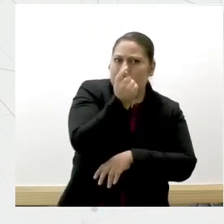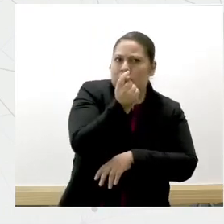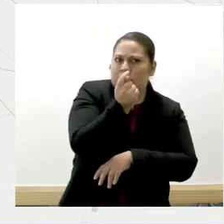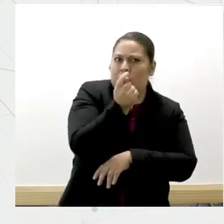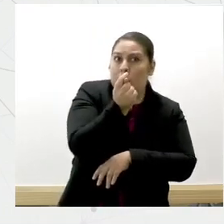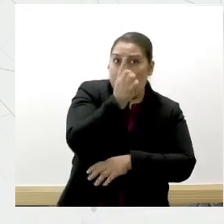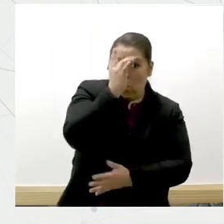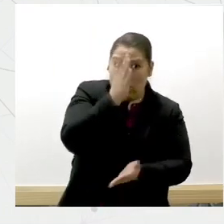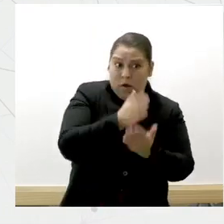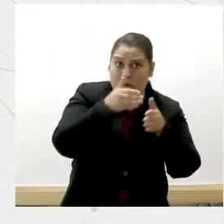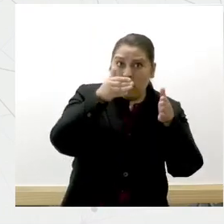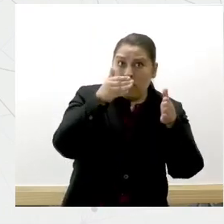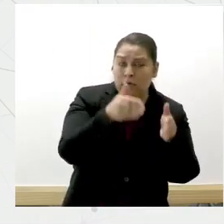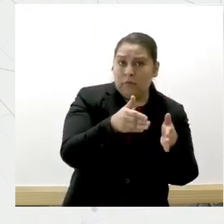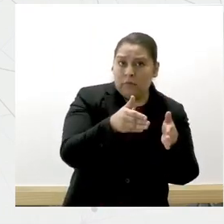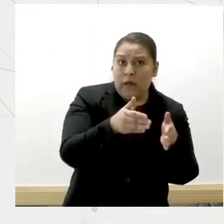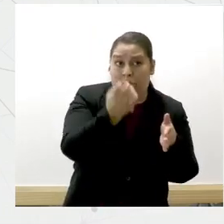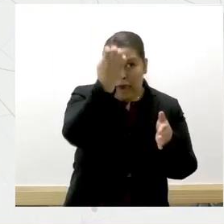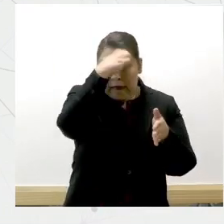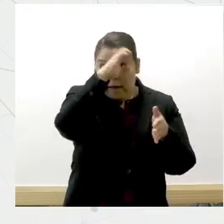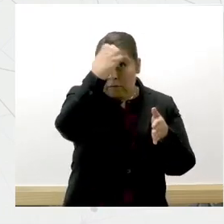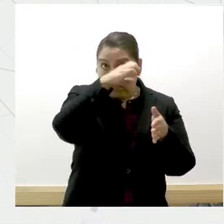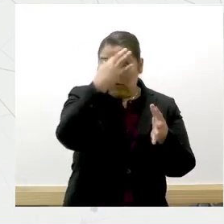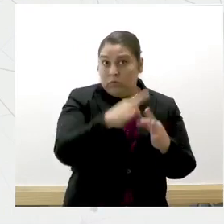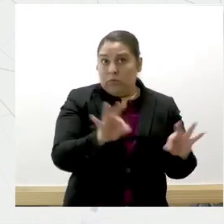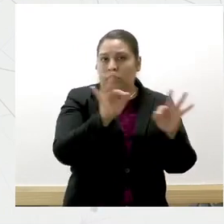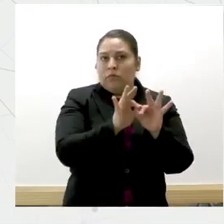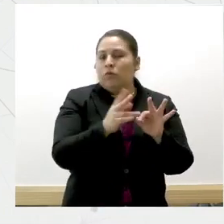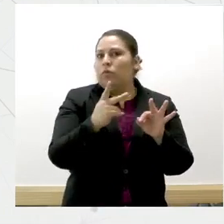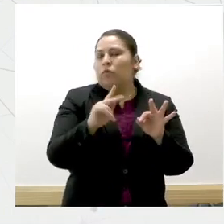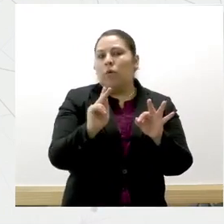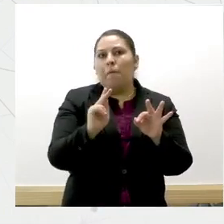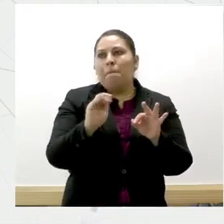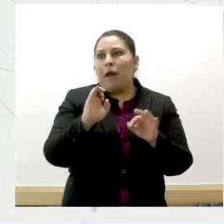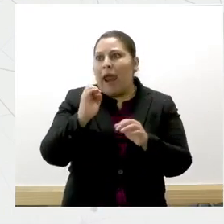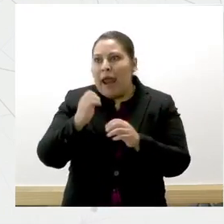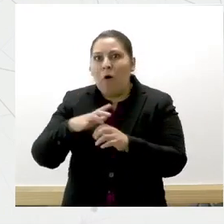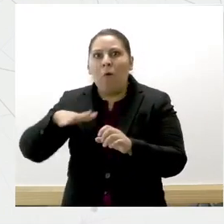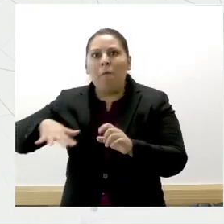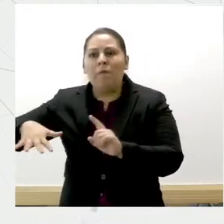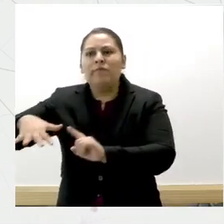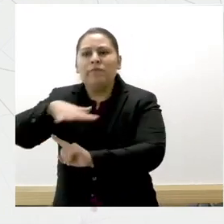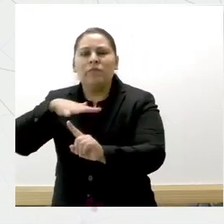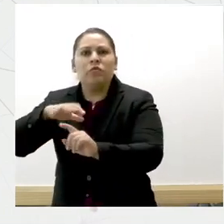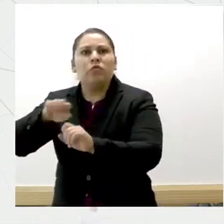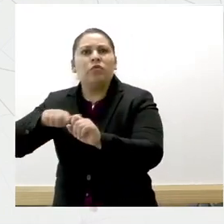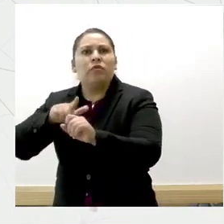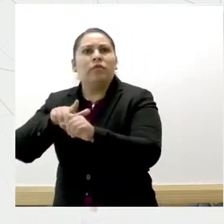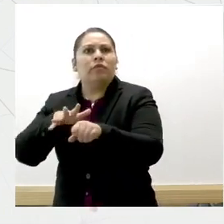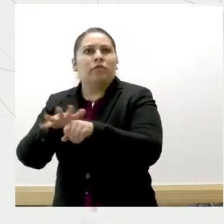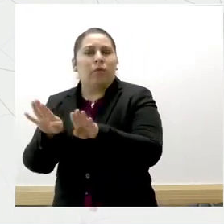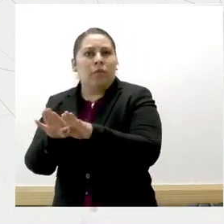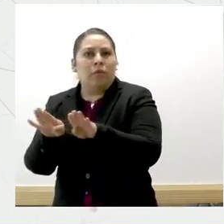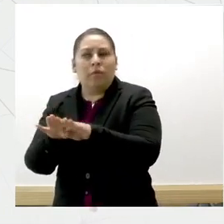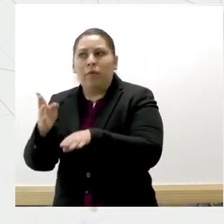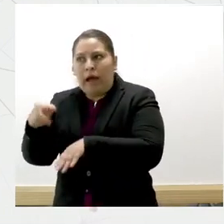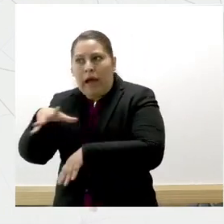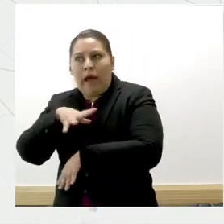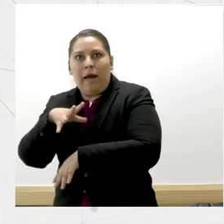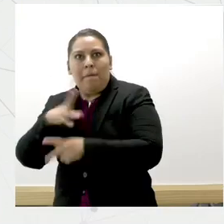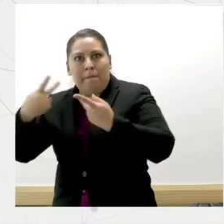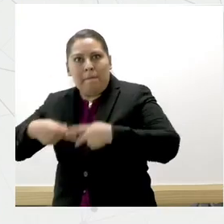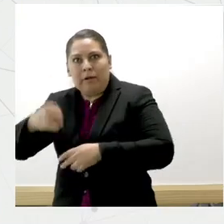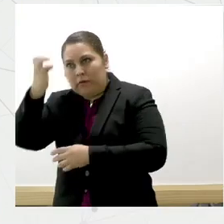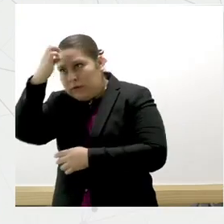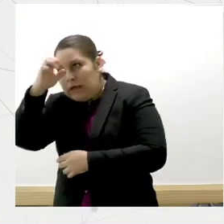de expertos en tecnología y mucho en ciencias sociales, ¿no? También en temas de sociólogos,